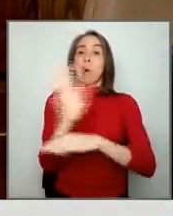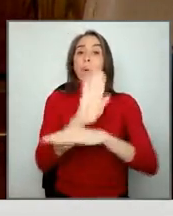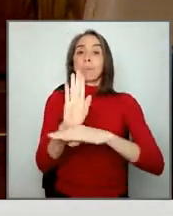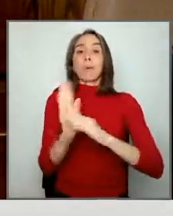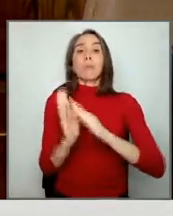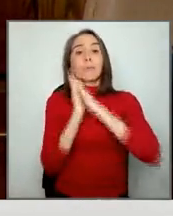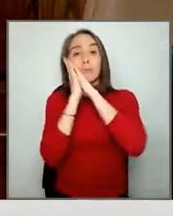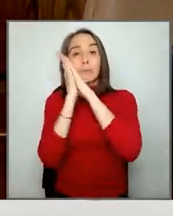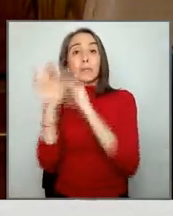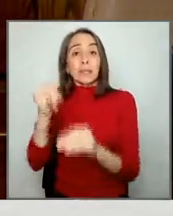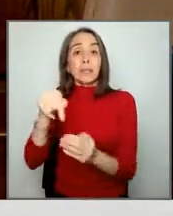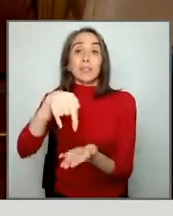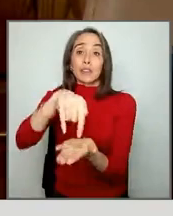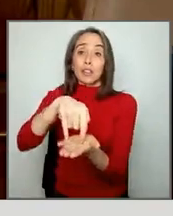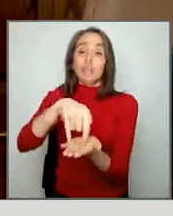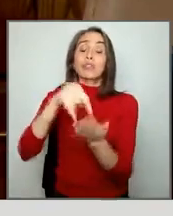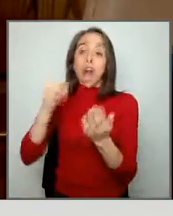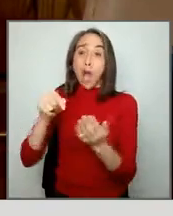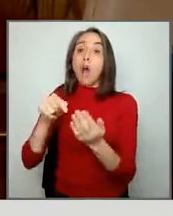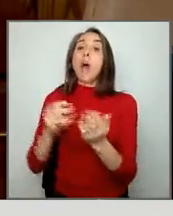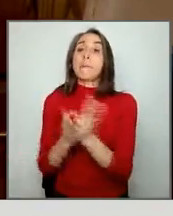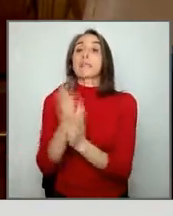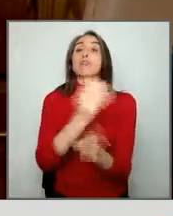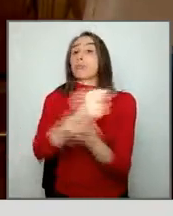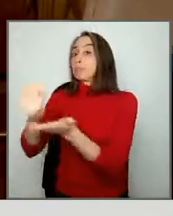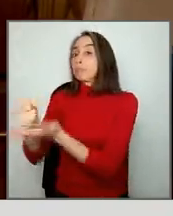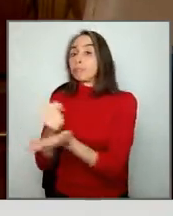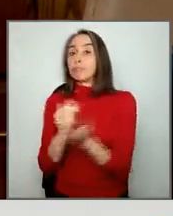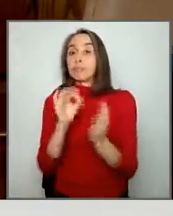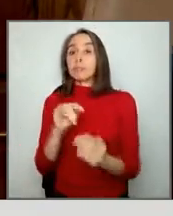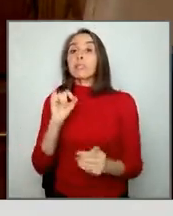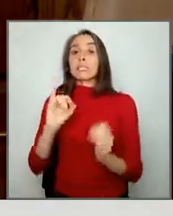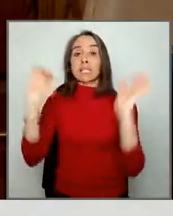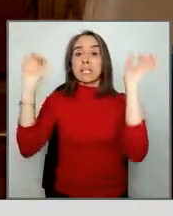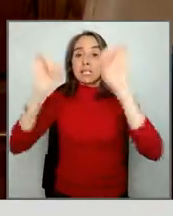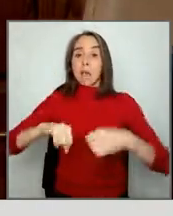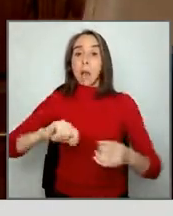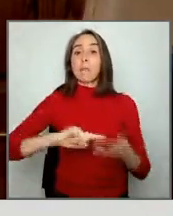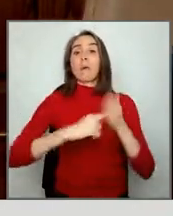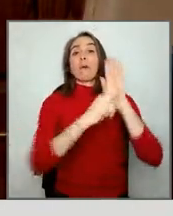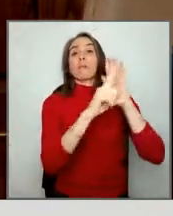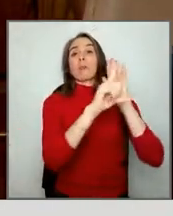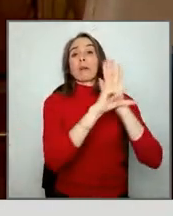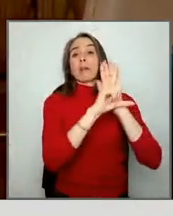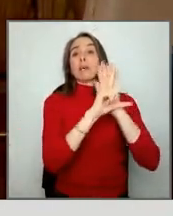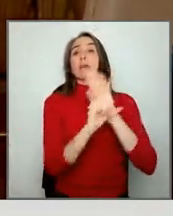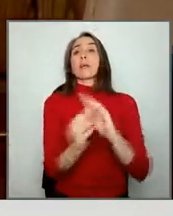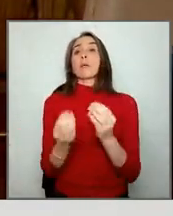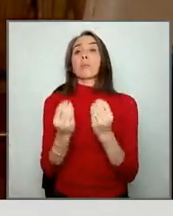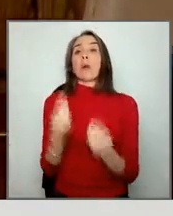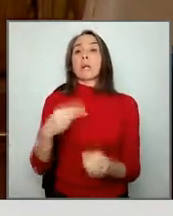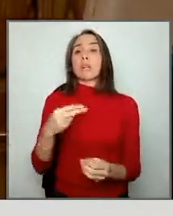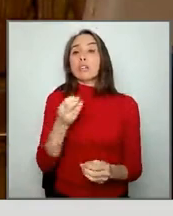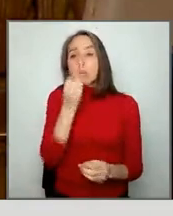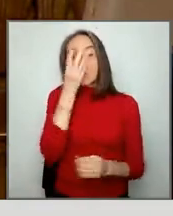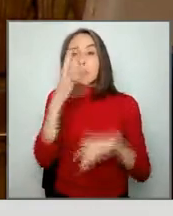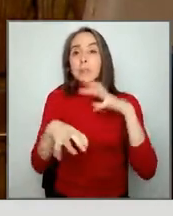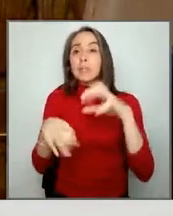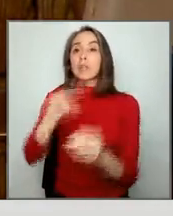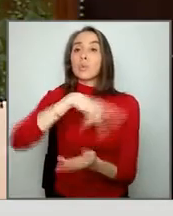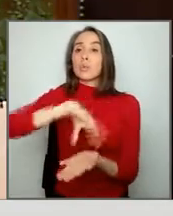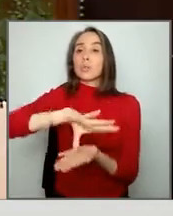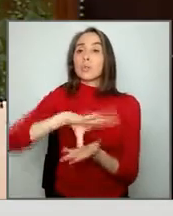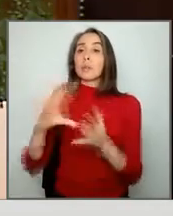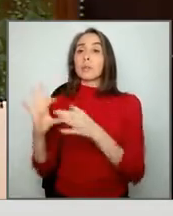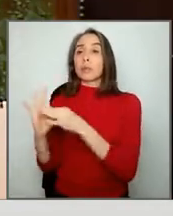hoy día se convierte en ley y es una gran noticia para la biodiversidad de nuestro país muchas gracias a ustedes diputado coloma a